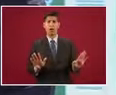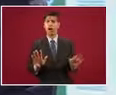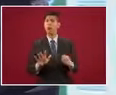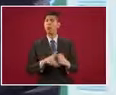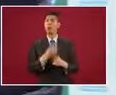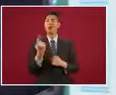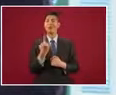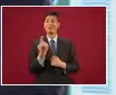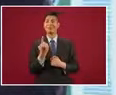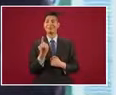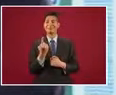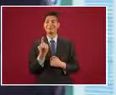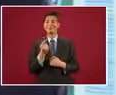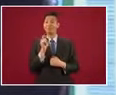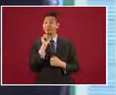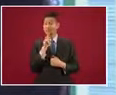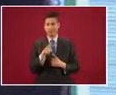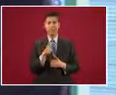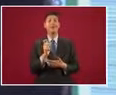se pagan